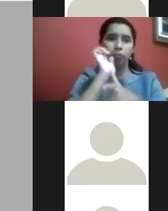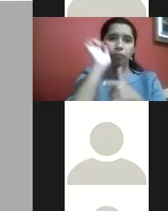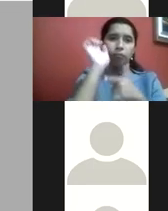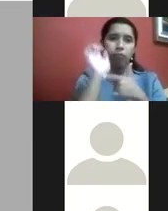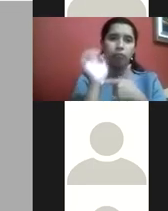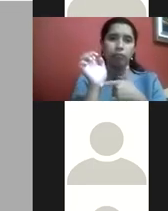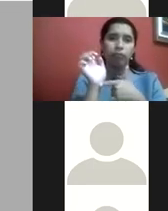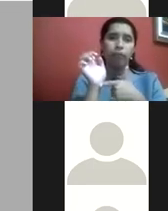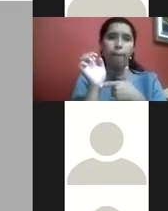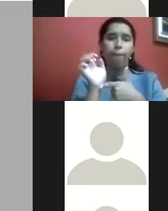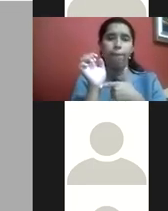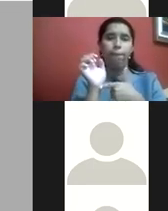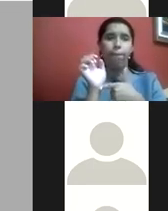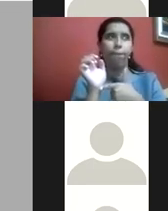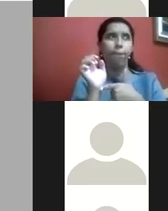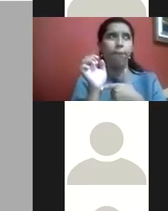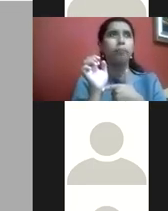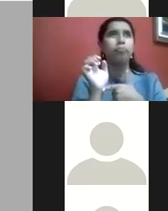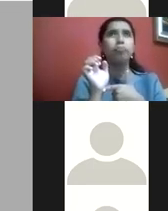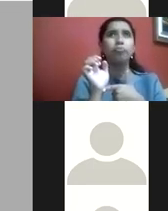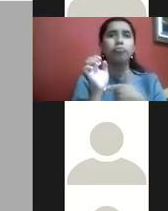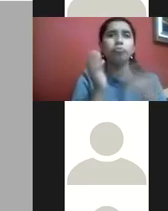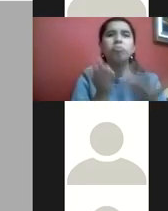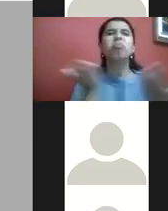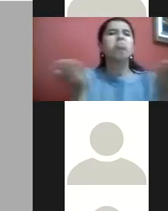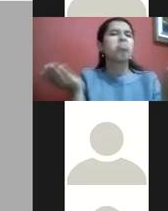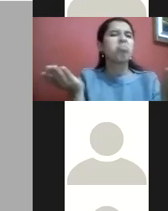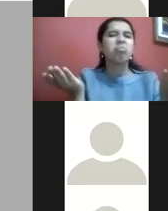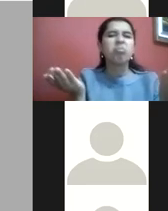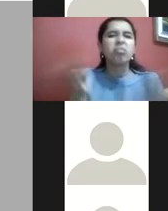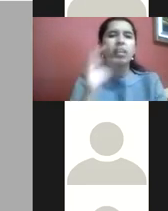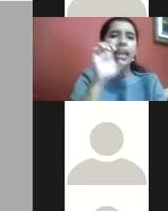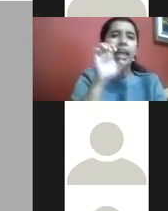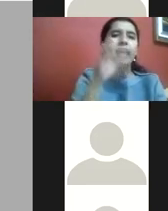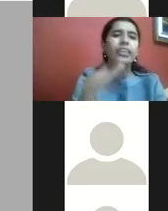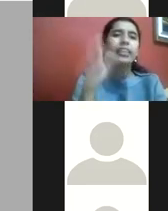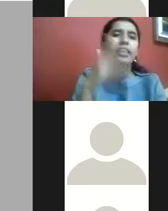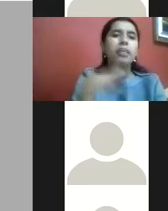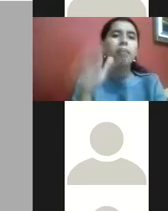vamos a hablar primero de qué es un estimador puntual. Entonces,